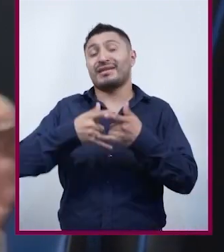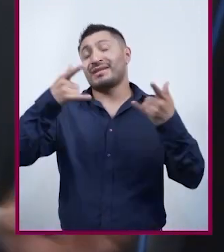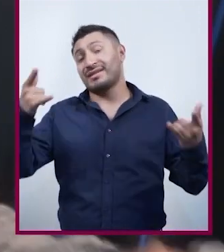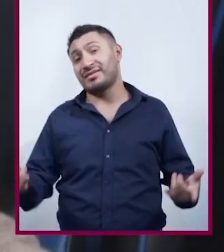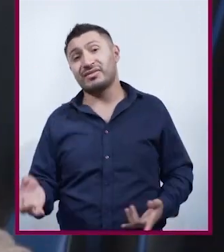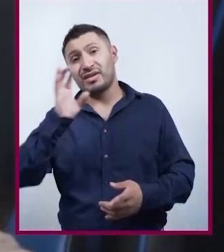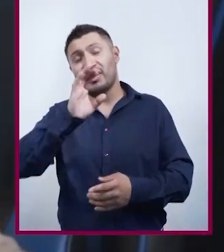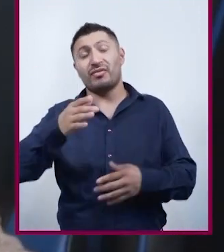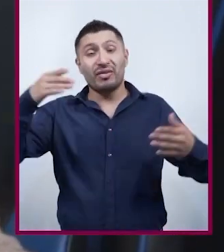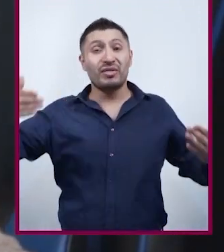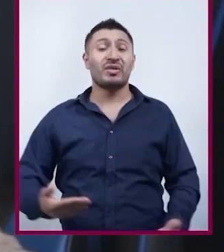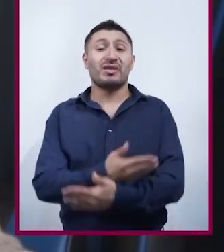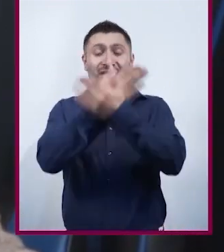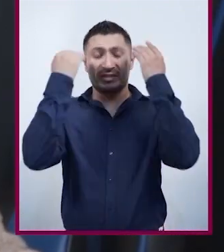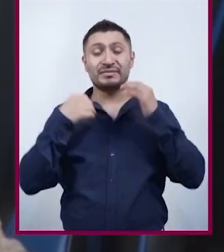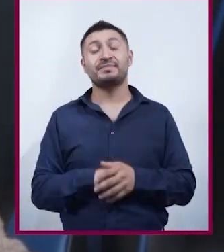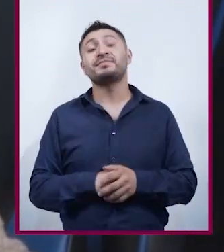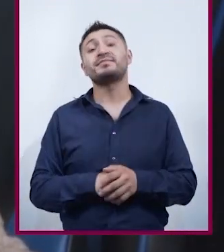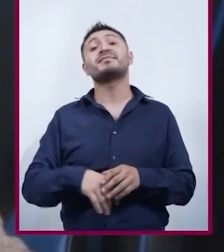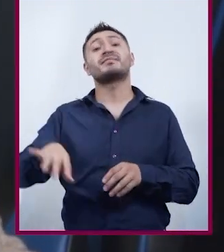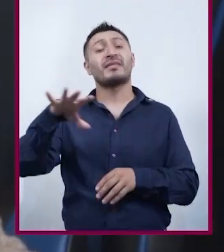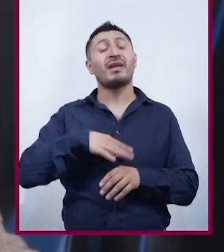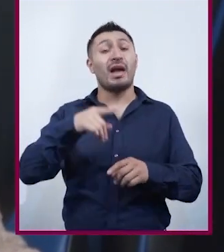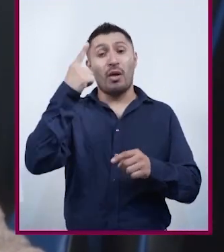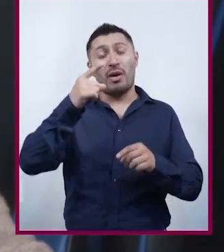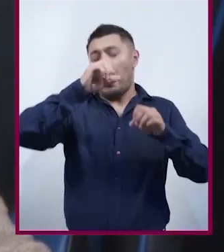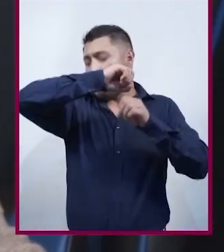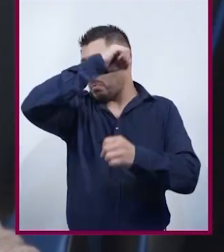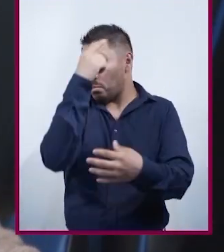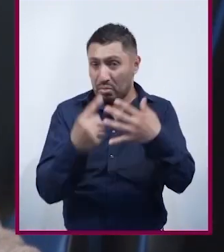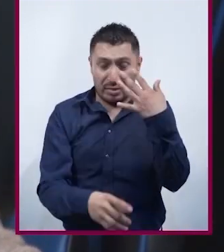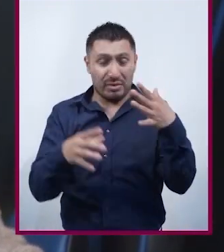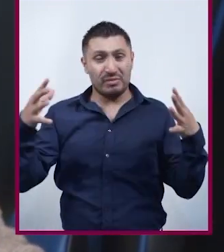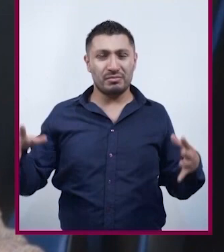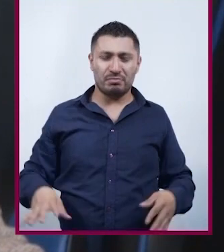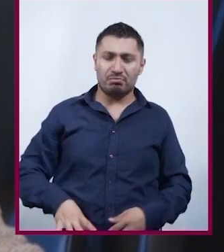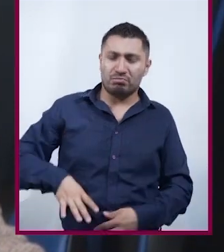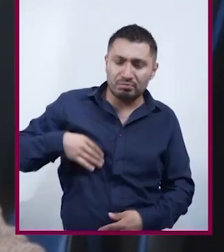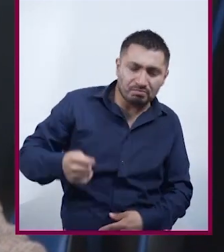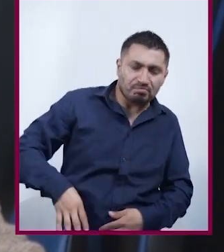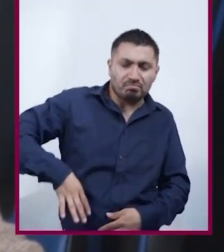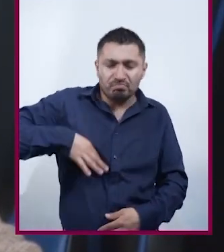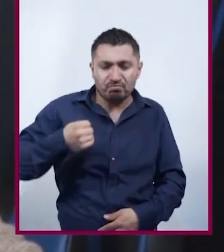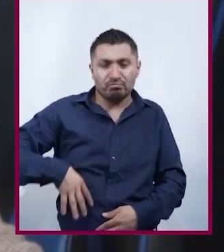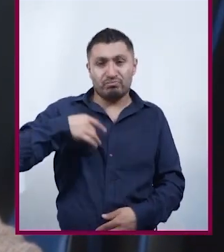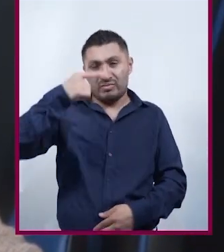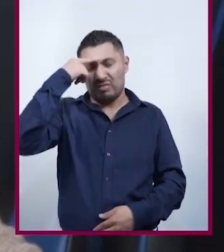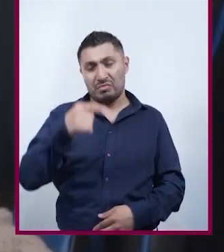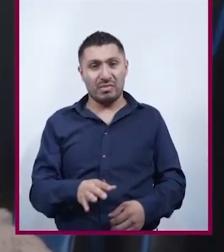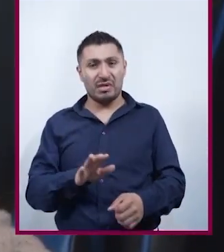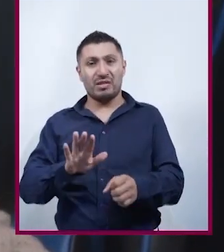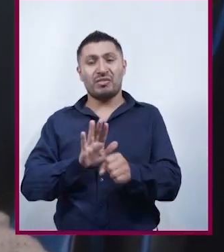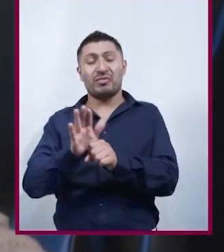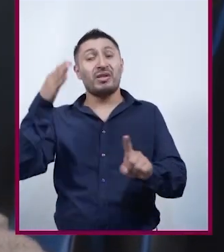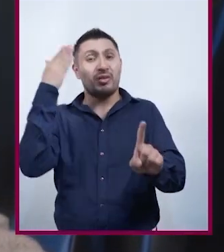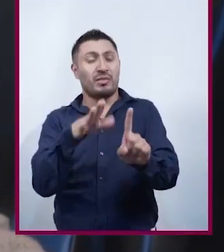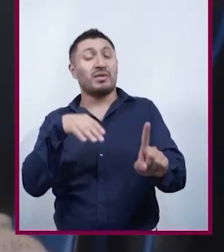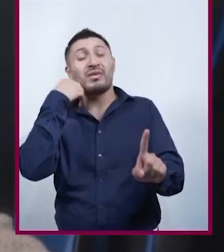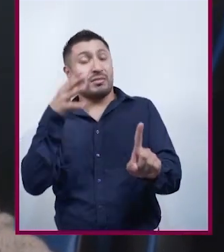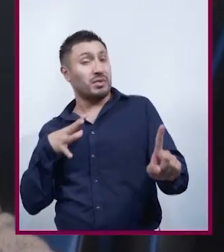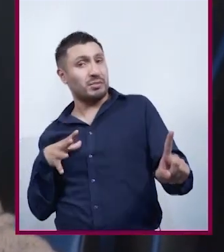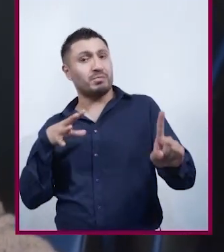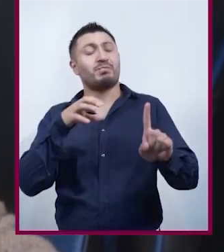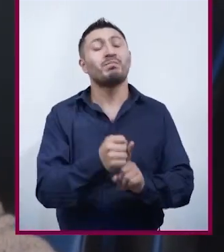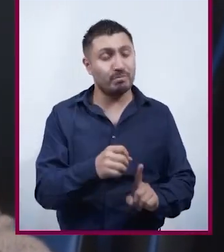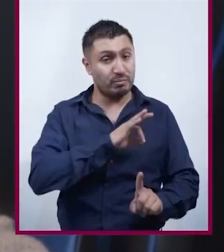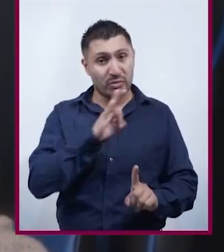cuando venimos a este mundo. Libramos una o varias batallas para alcanzar lo que queremos en la vida. En nuestro